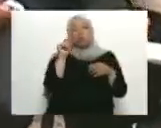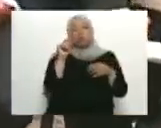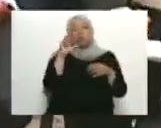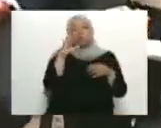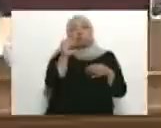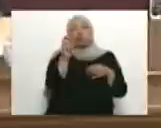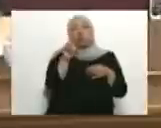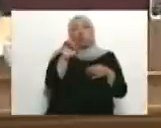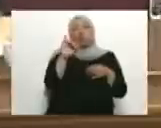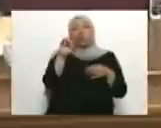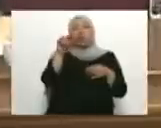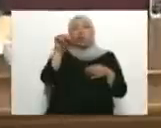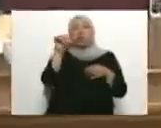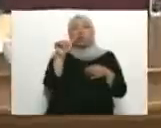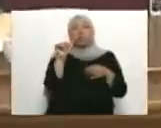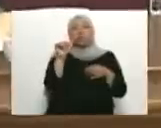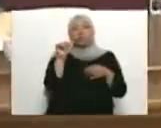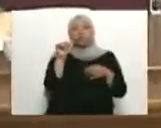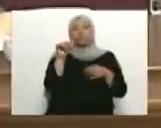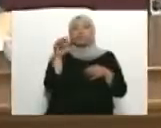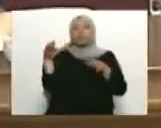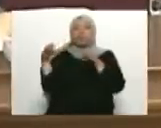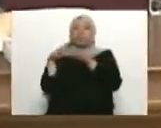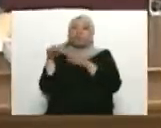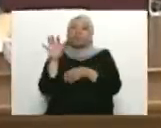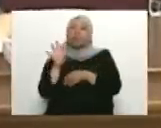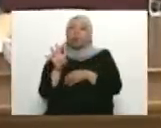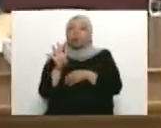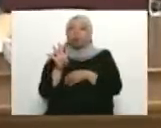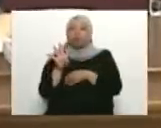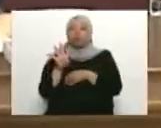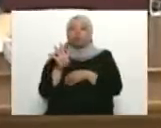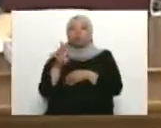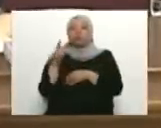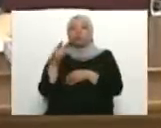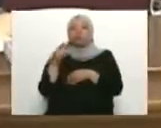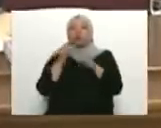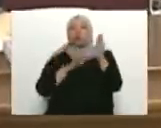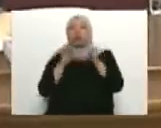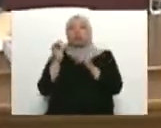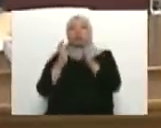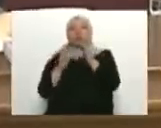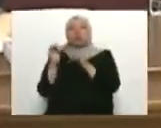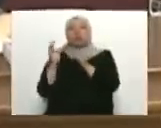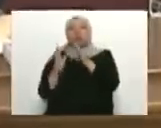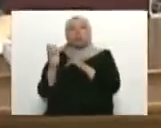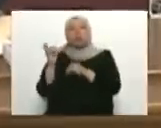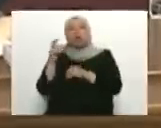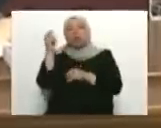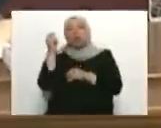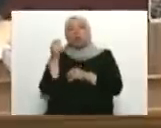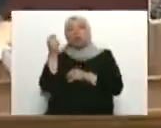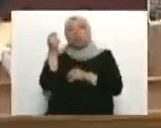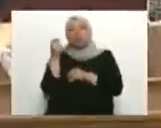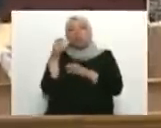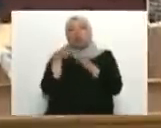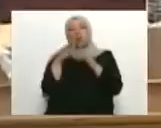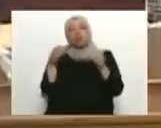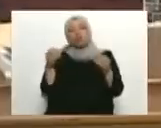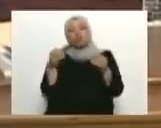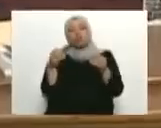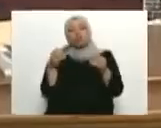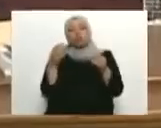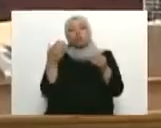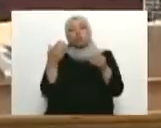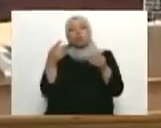Oriana Ocío al frente. La mesa número cuatro, Salón, la Biblioteca Luis Beltrán Prieto Figueroa, el diputado Eric Goicochea al